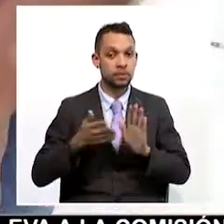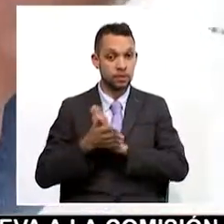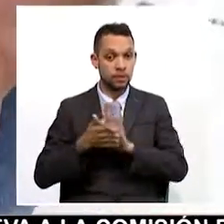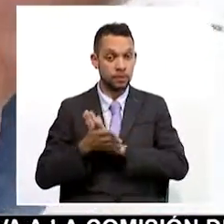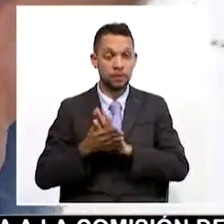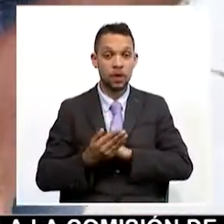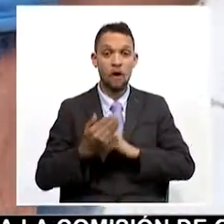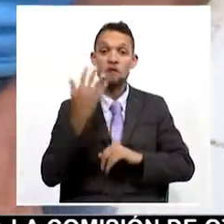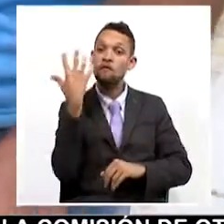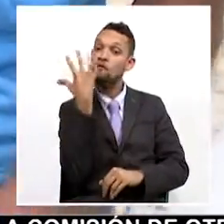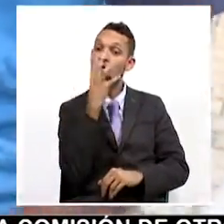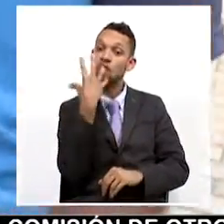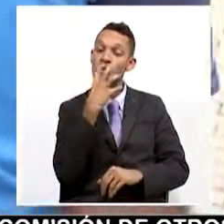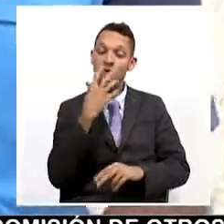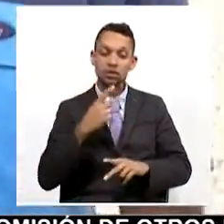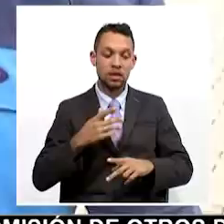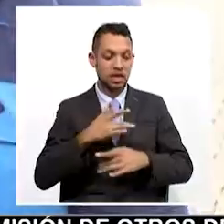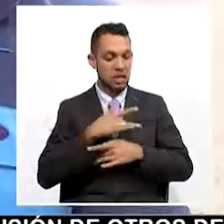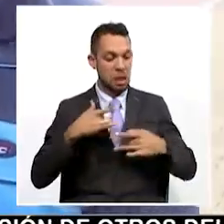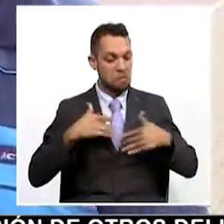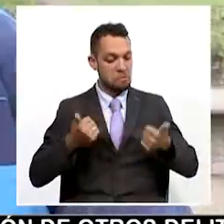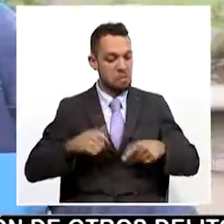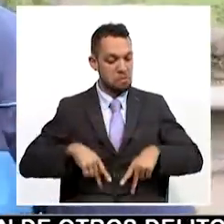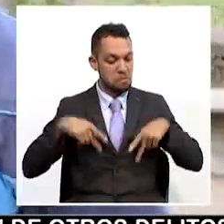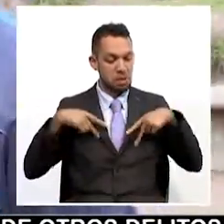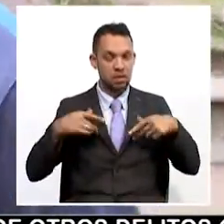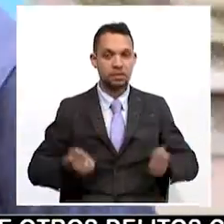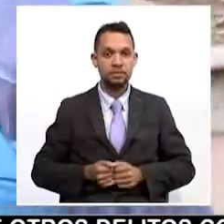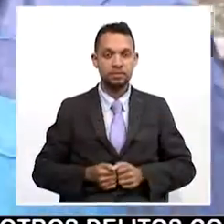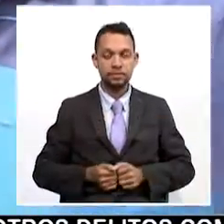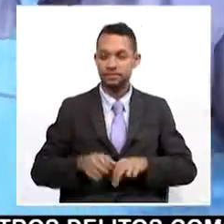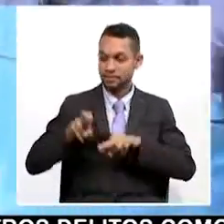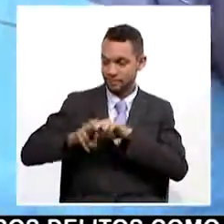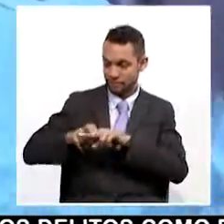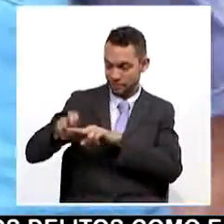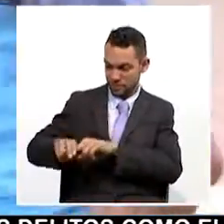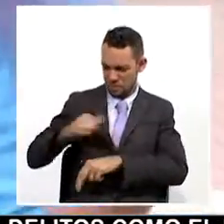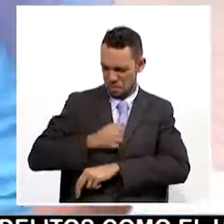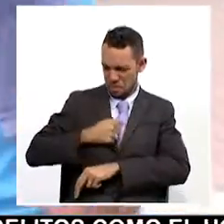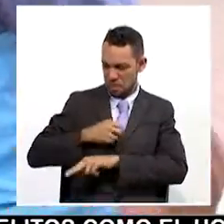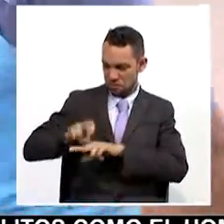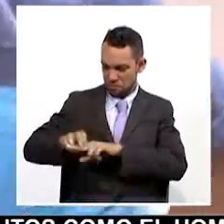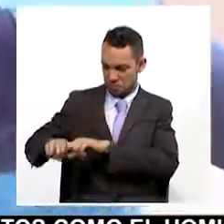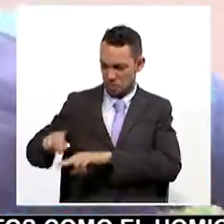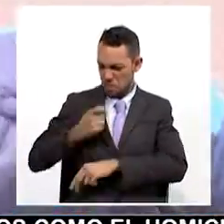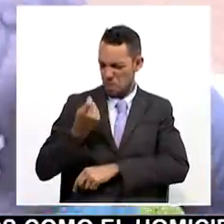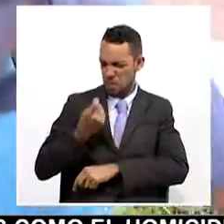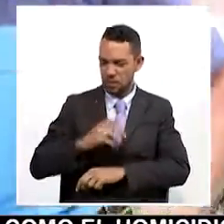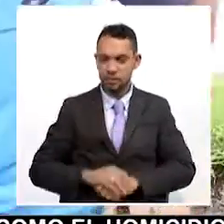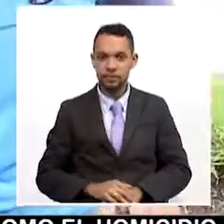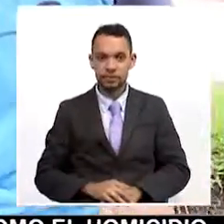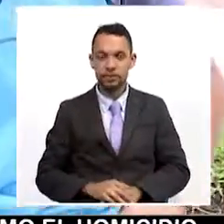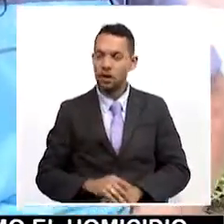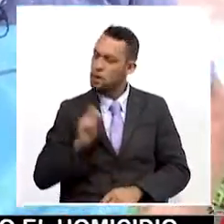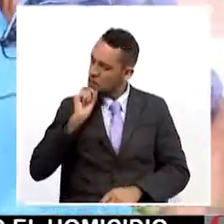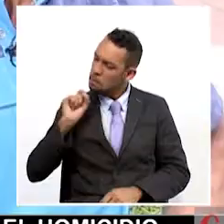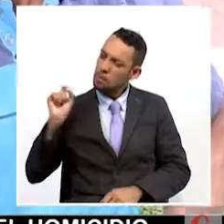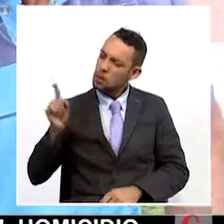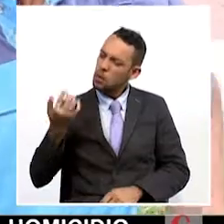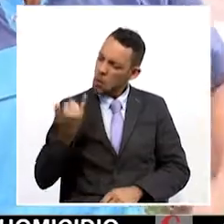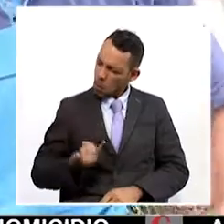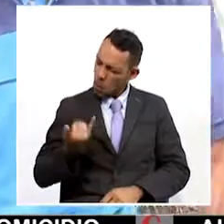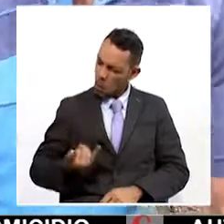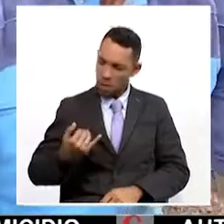fruta que da vida y brinda educación a sus hijos. Sentémonos aquí un momentico, Mauricio. ¿Y qué es lo que hoy dice usted? Me